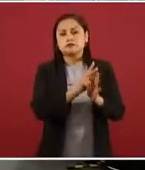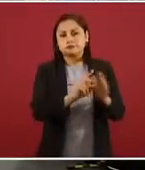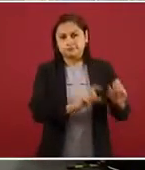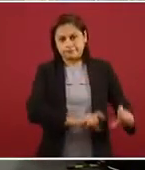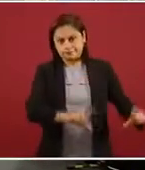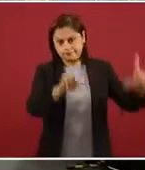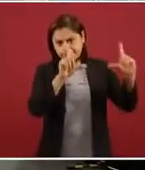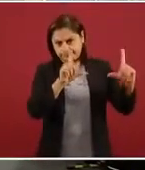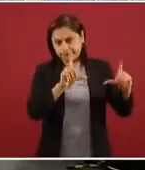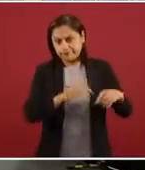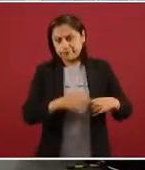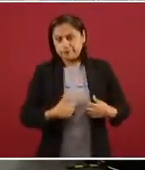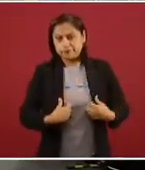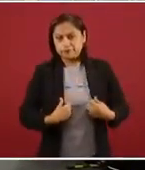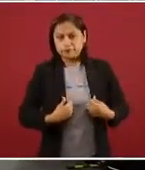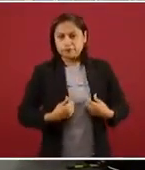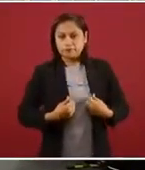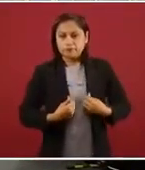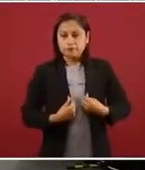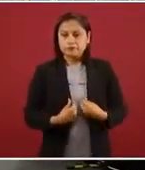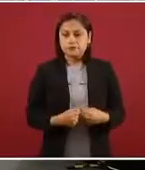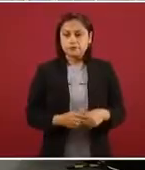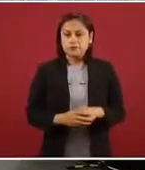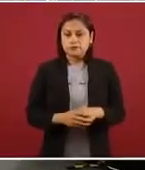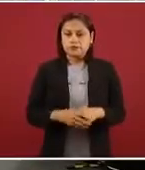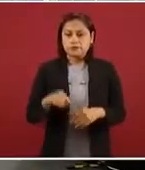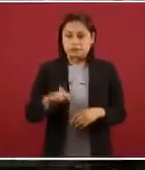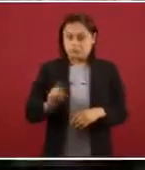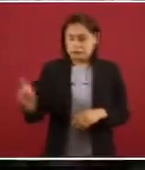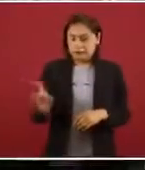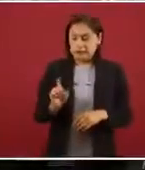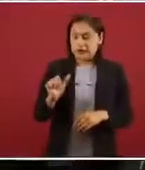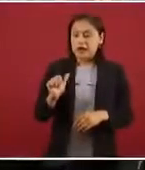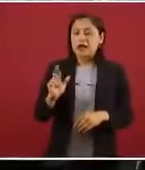y lo explicó aquí Ariana,